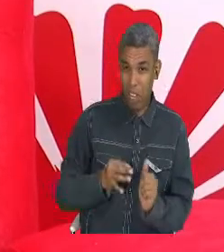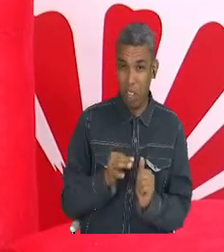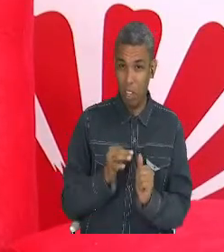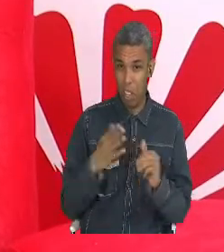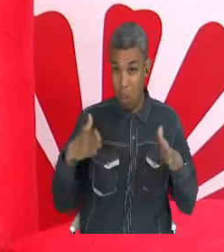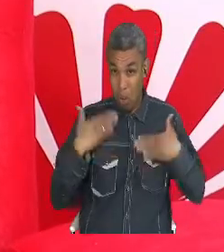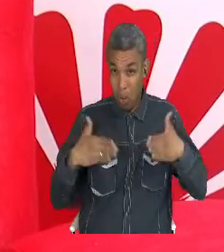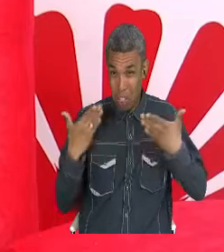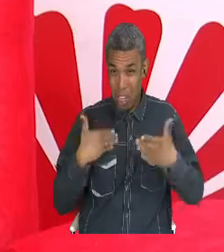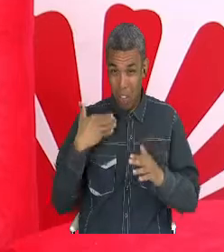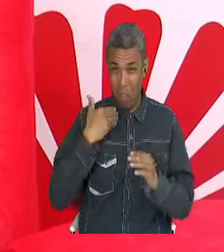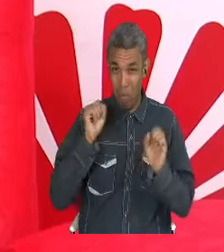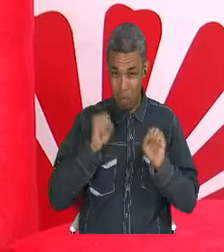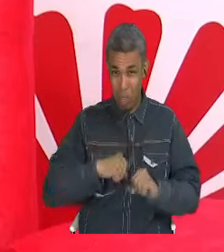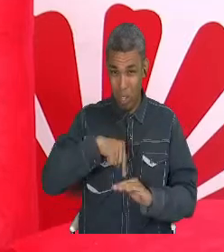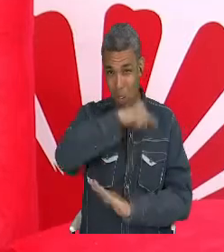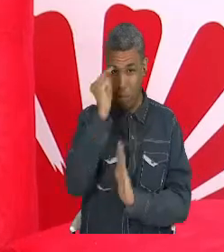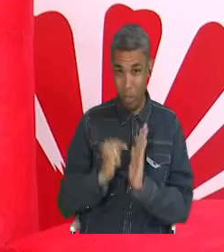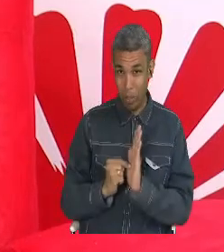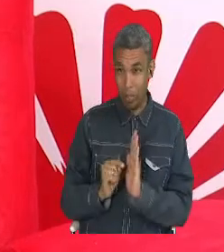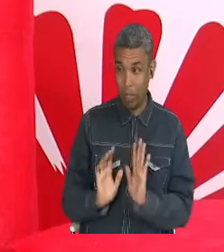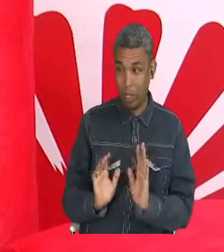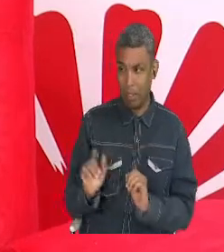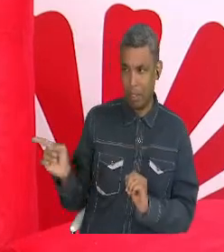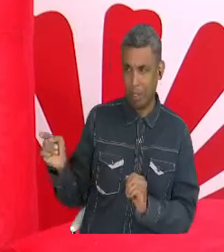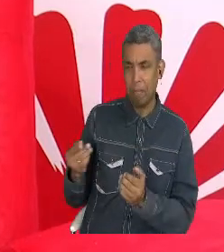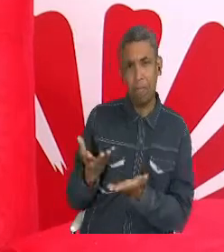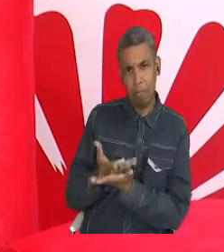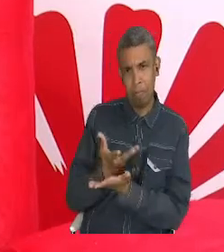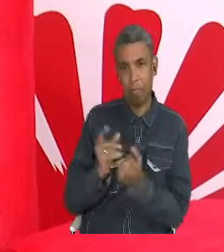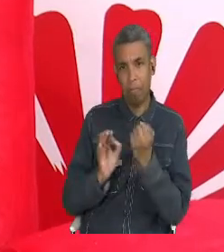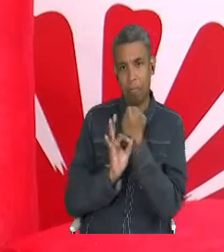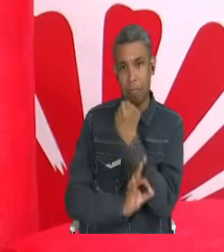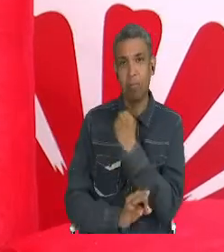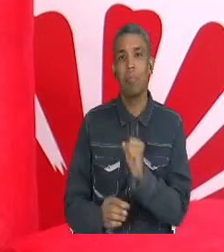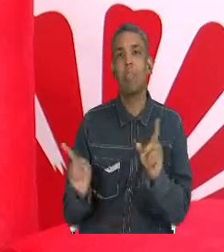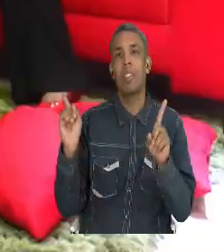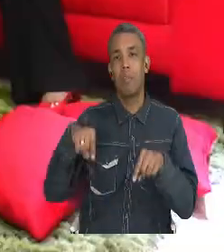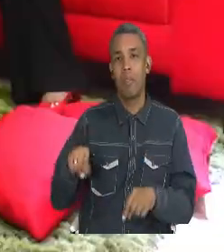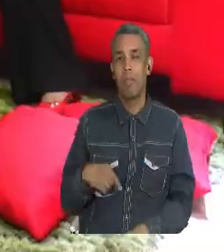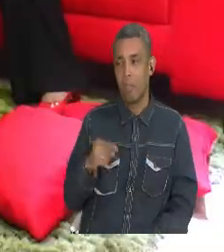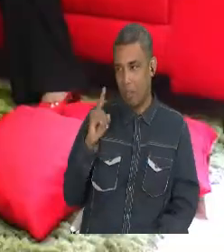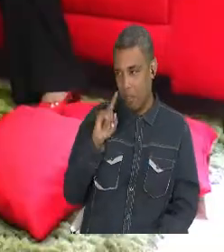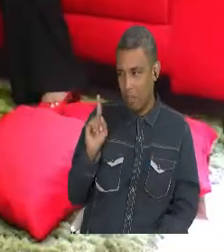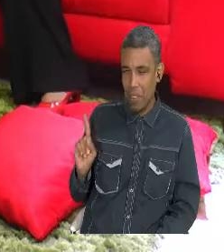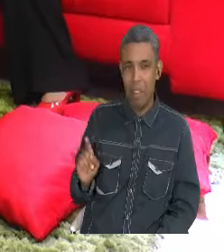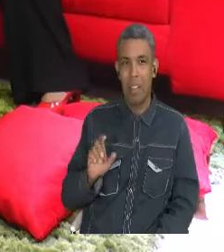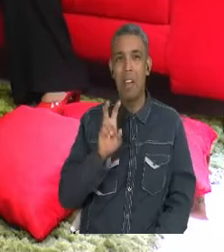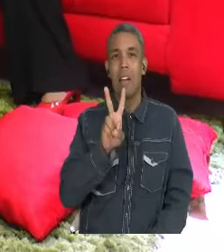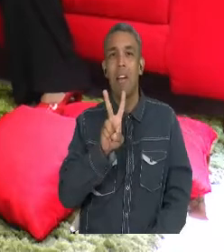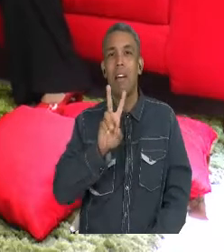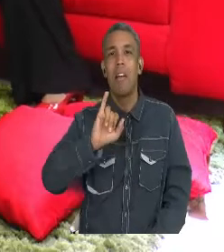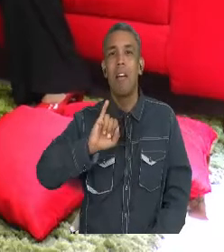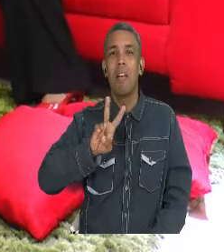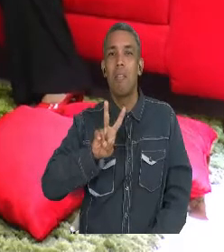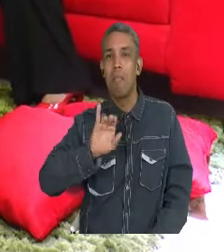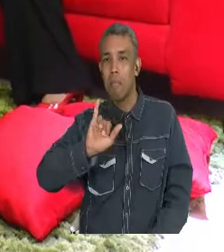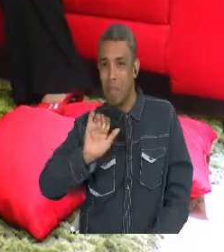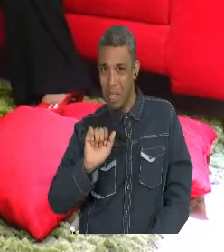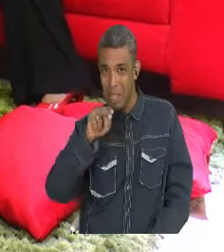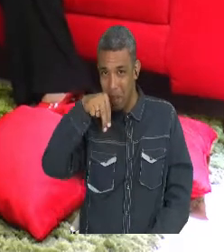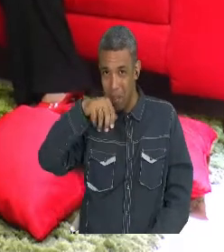la respuesta de nuestra experta, pero yo también estoy acompañada de una experta, Viviana Betancourt, nuestra abogada de cabecera aquí